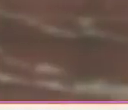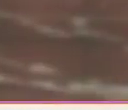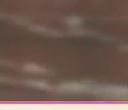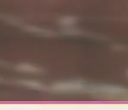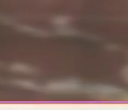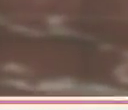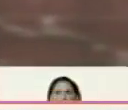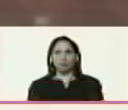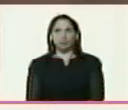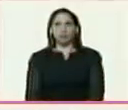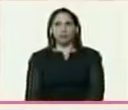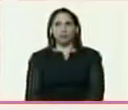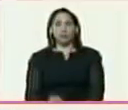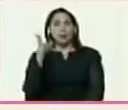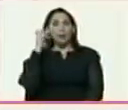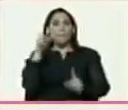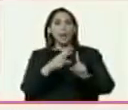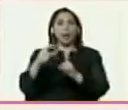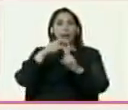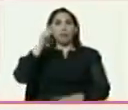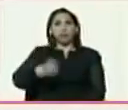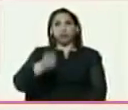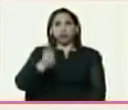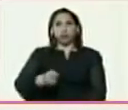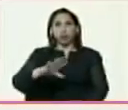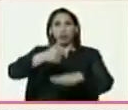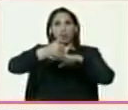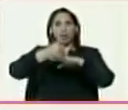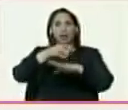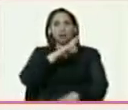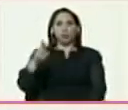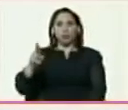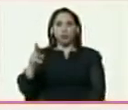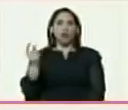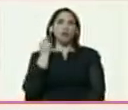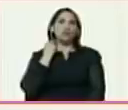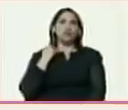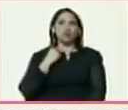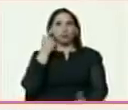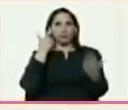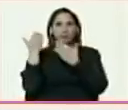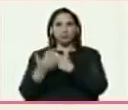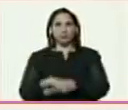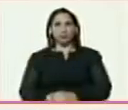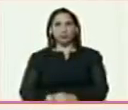de mediante escuchamos palabras del fiscal general de la republica tarek william saab